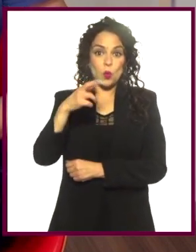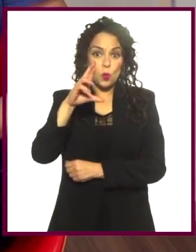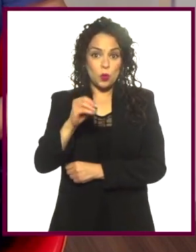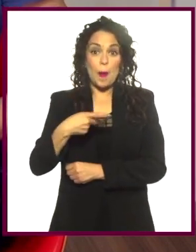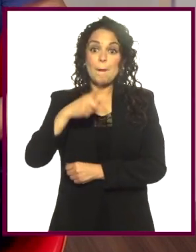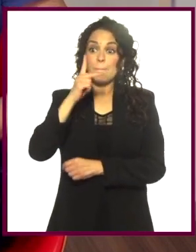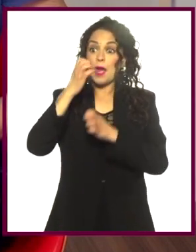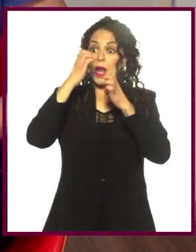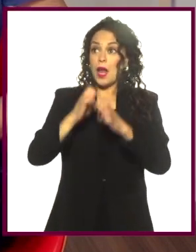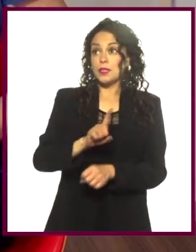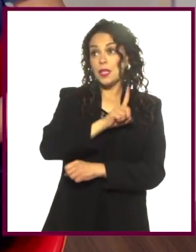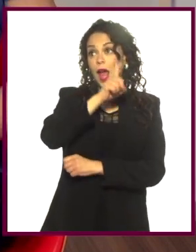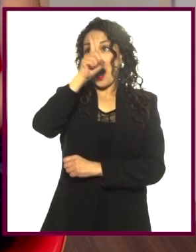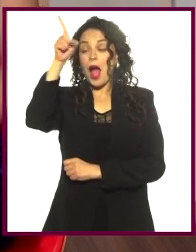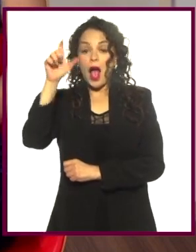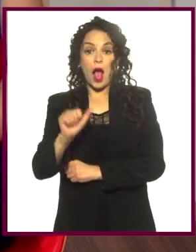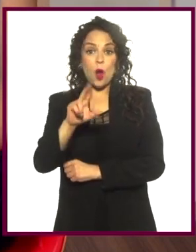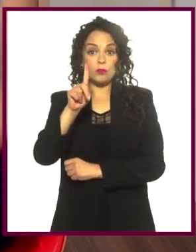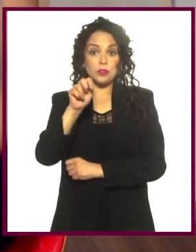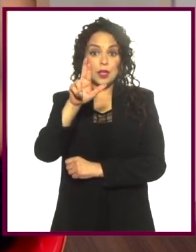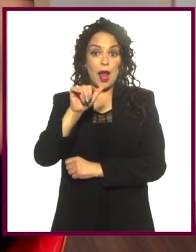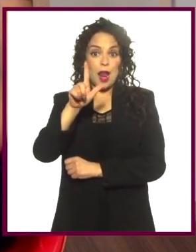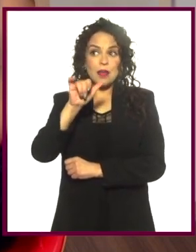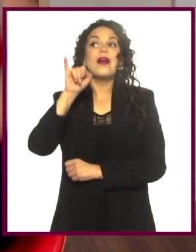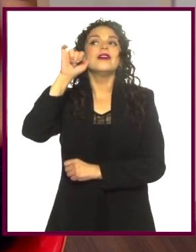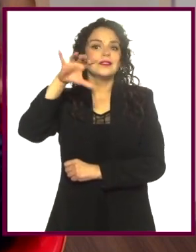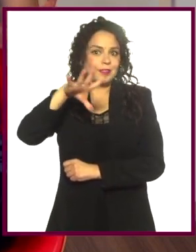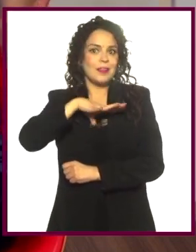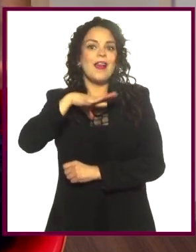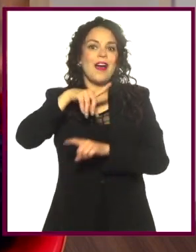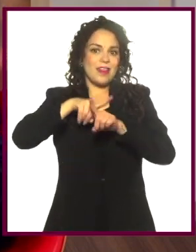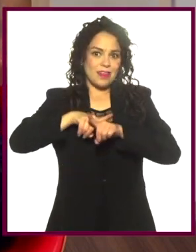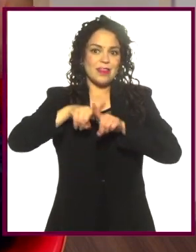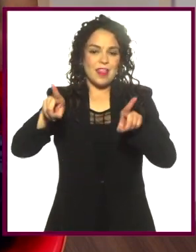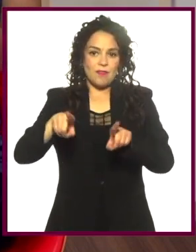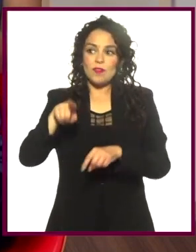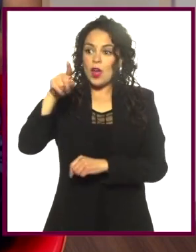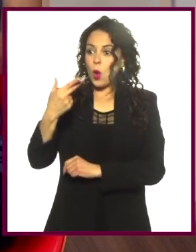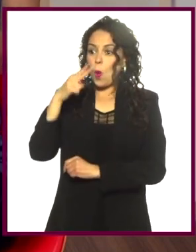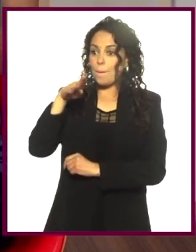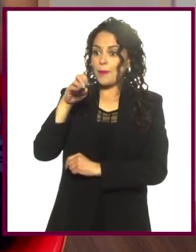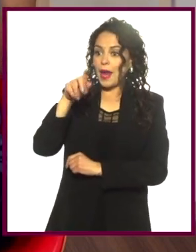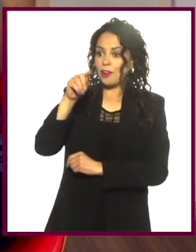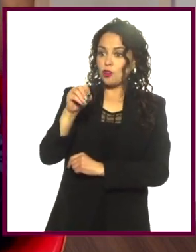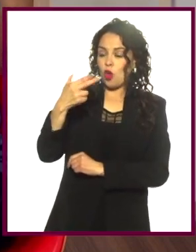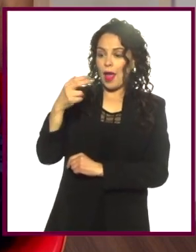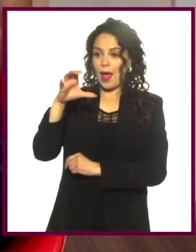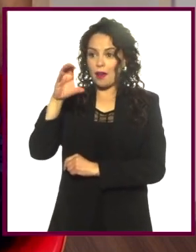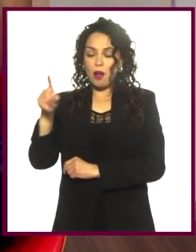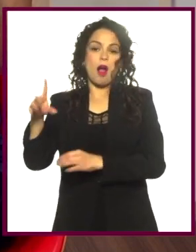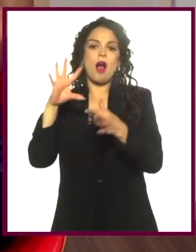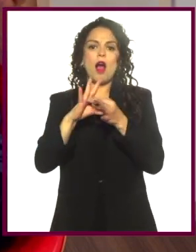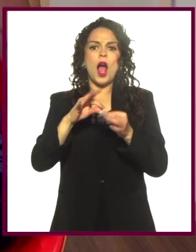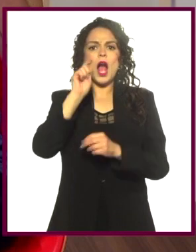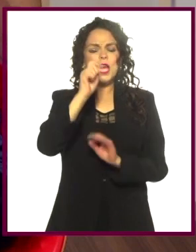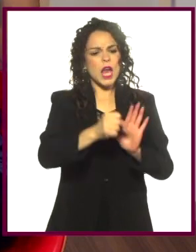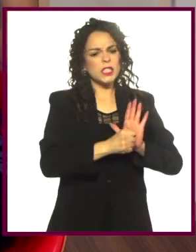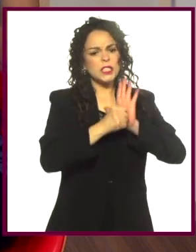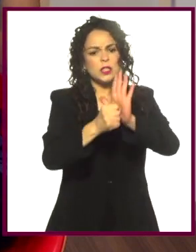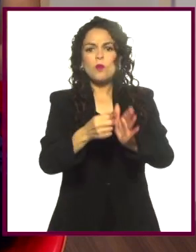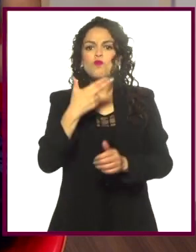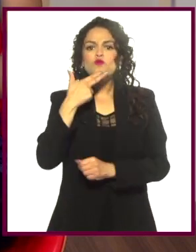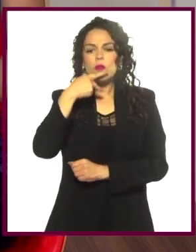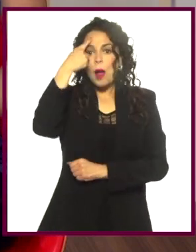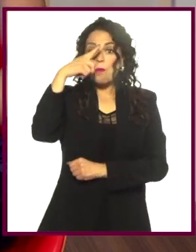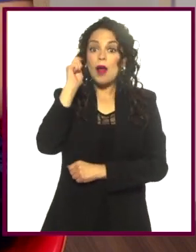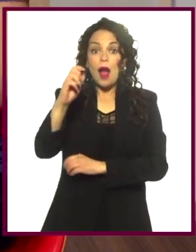sería muy diferente. Humberto Eco nos habla de cómo el medio y la experiencia de vida le dan significado a los símbolos que usamos